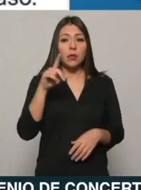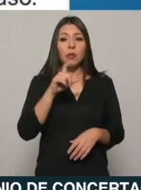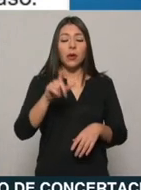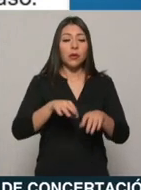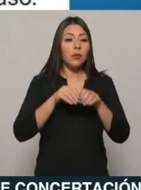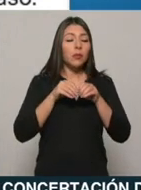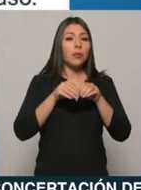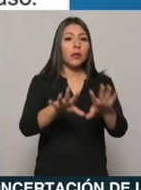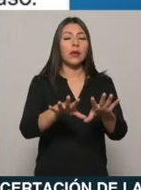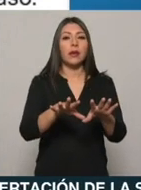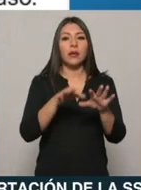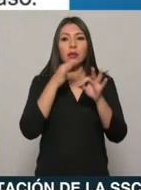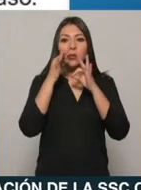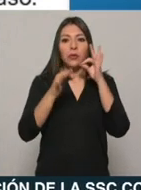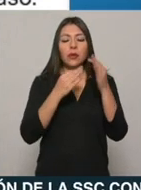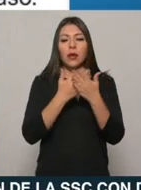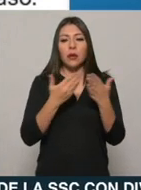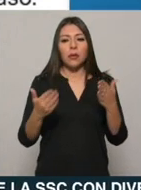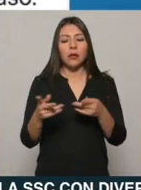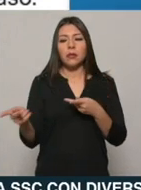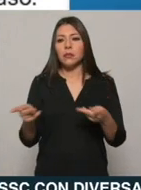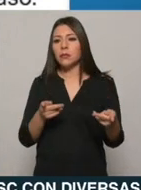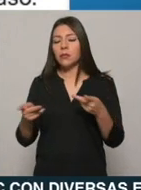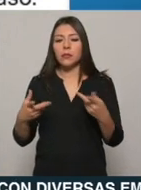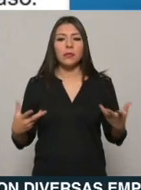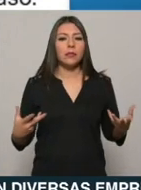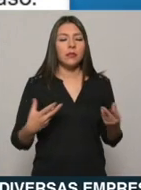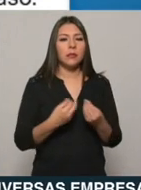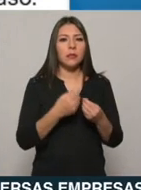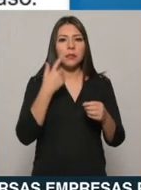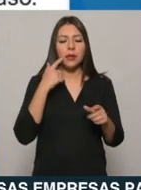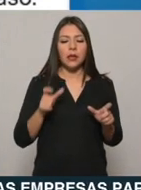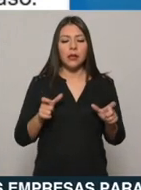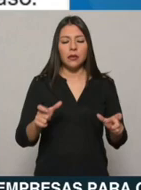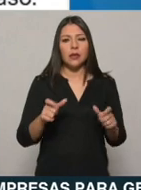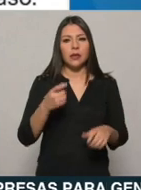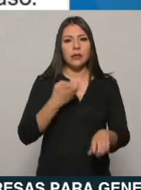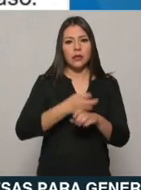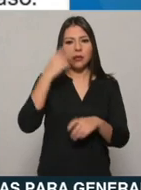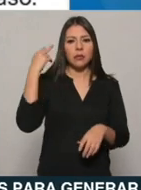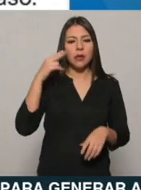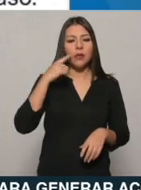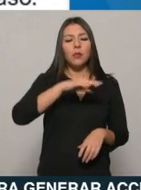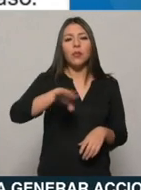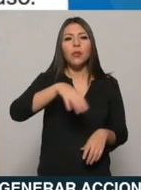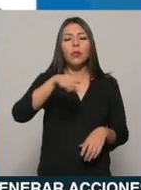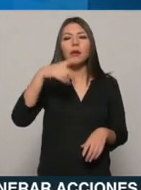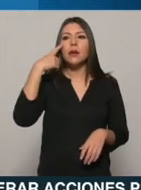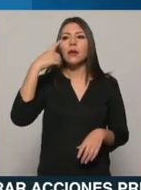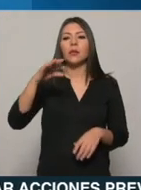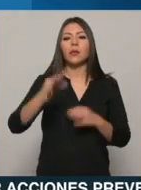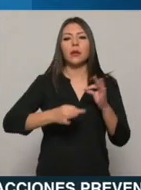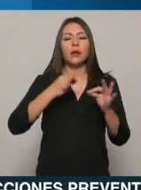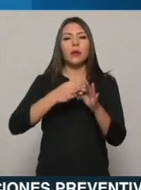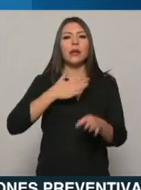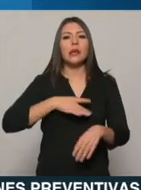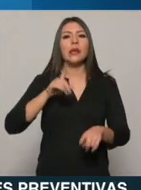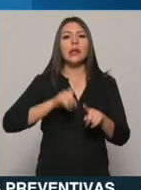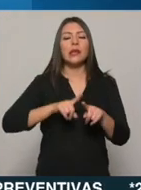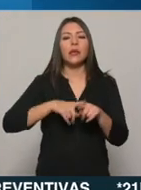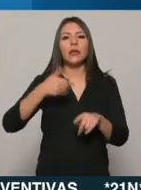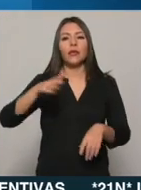noticia, se ha actuado en coordinación con las fuerzas de seguridad del estado de Veracruz para ubicar y llevar a la justicia a los